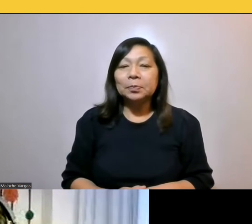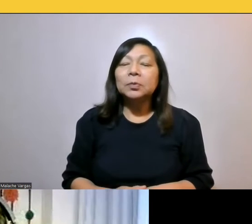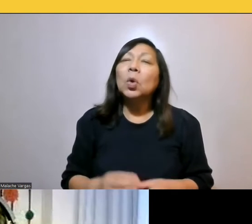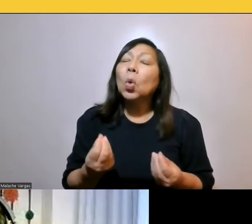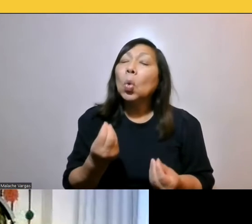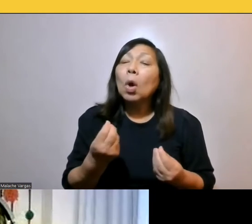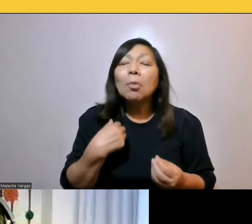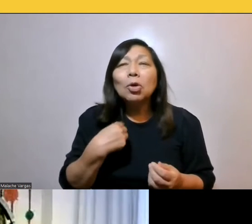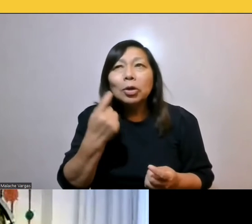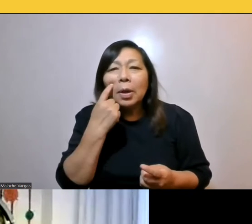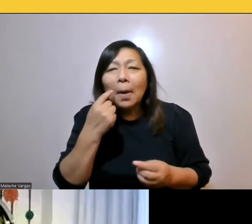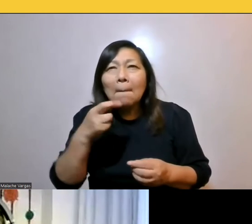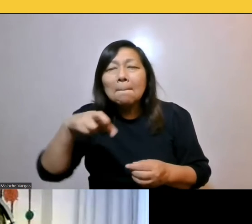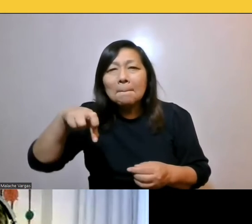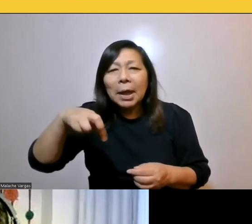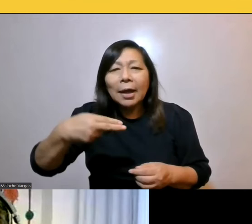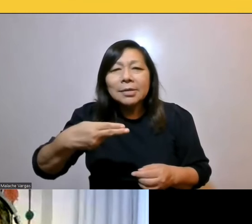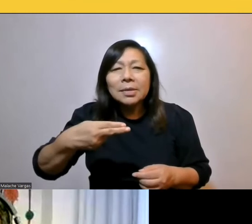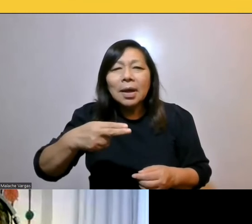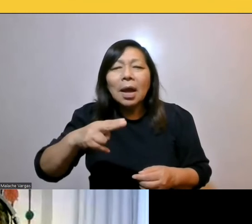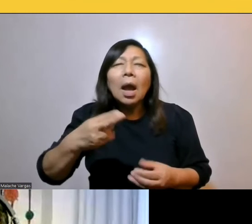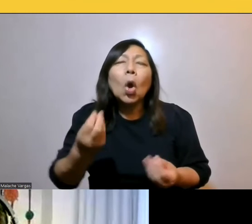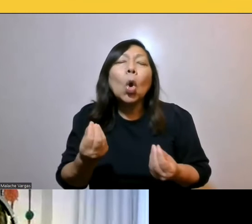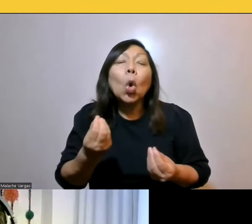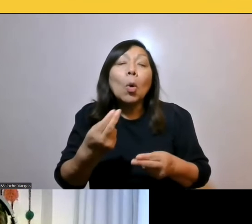puedo conocer mi pH vaginal? ¿Cómo se